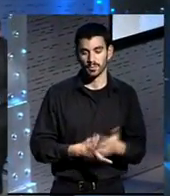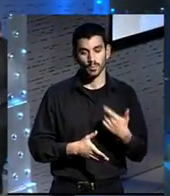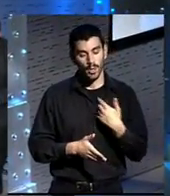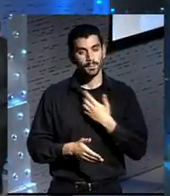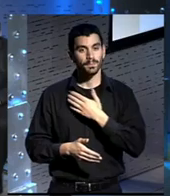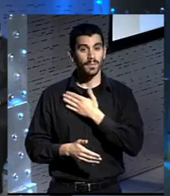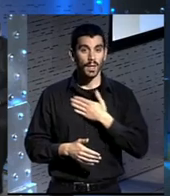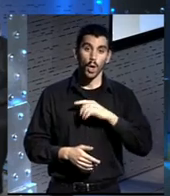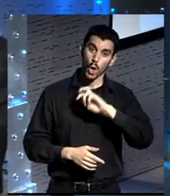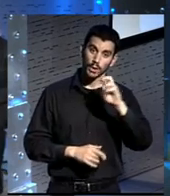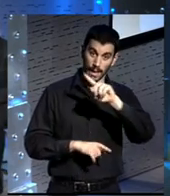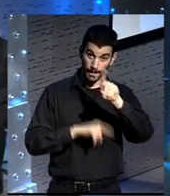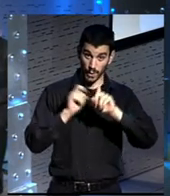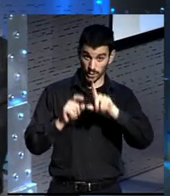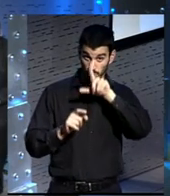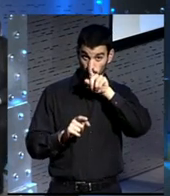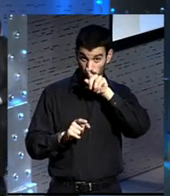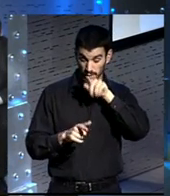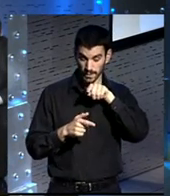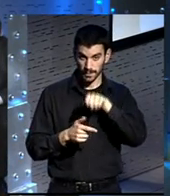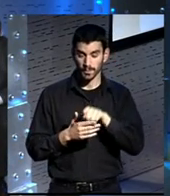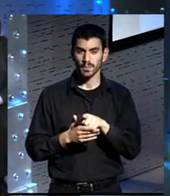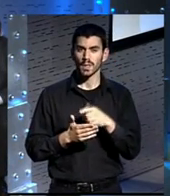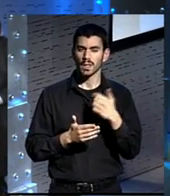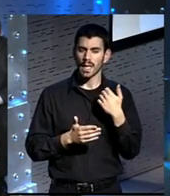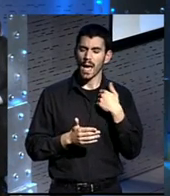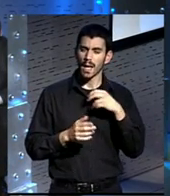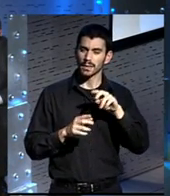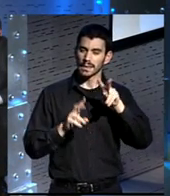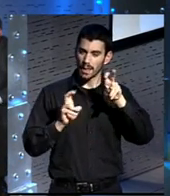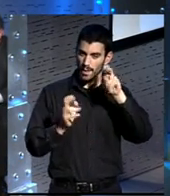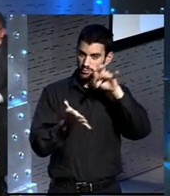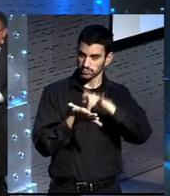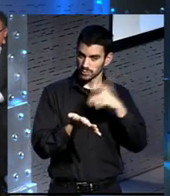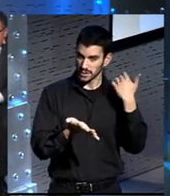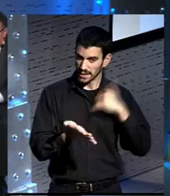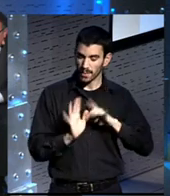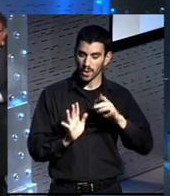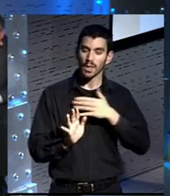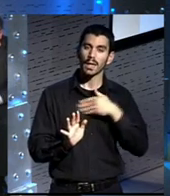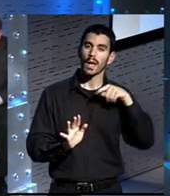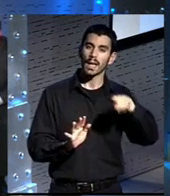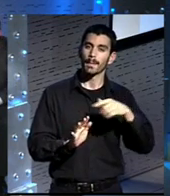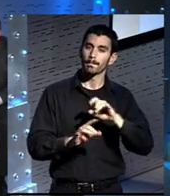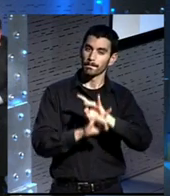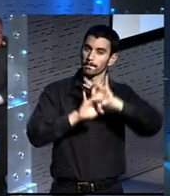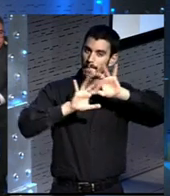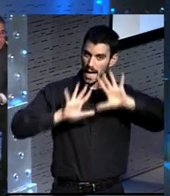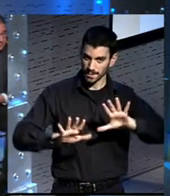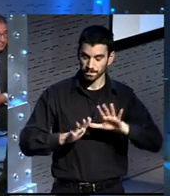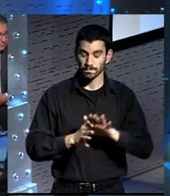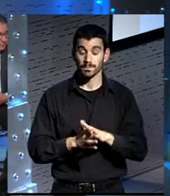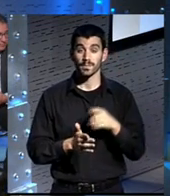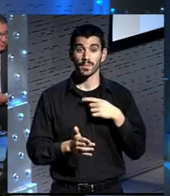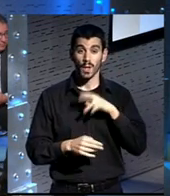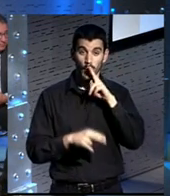tuitero que creo que incide en algo que ya se ha planteado, pero que creo que también él espera respuestas más específicas. Es